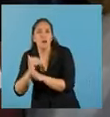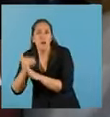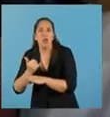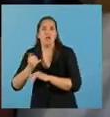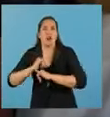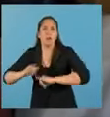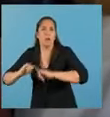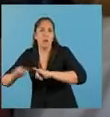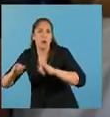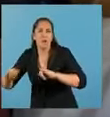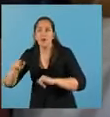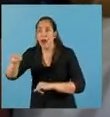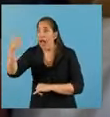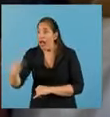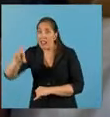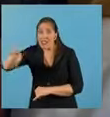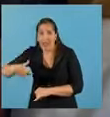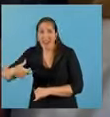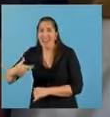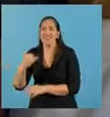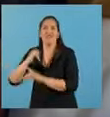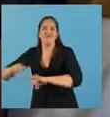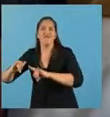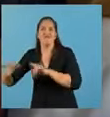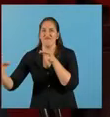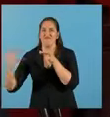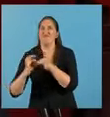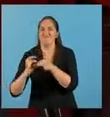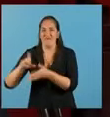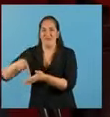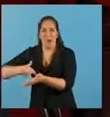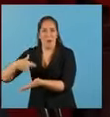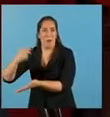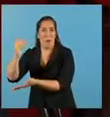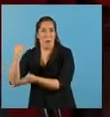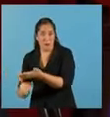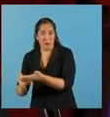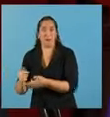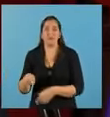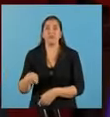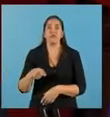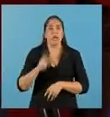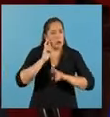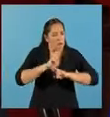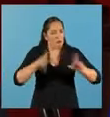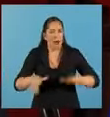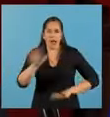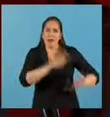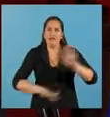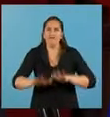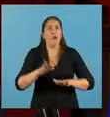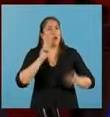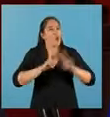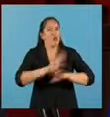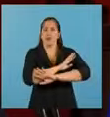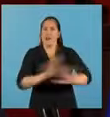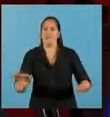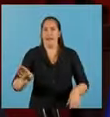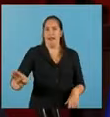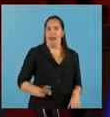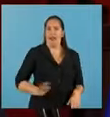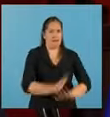a los titulares de la tarjeta alimentar. El Plan Argentina contra el Hambre, así lo hemos llamado,